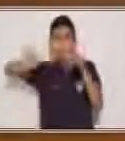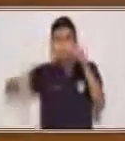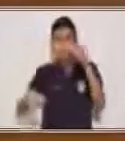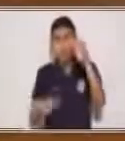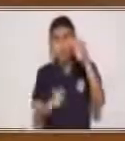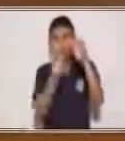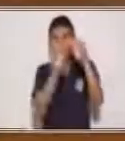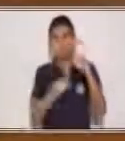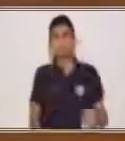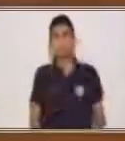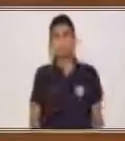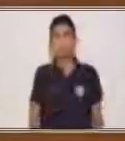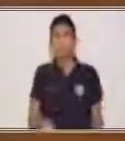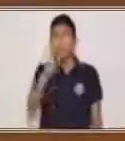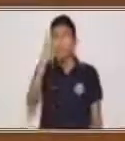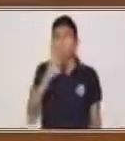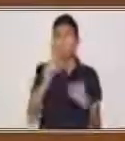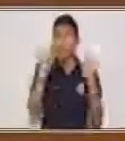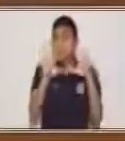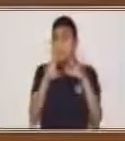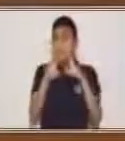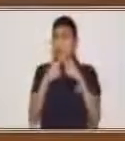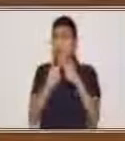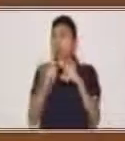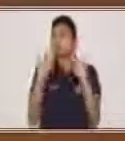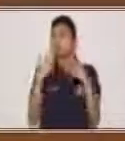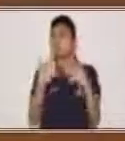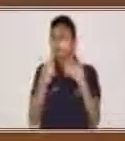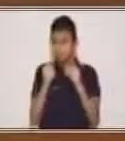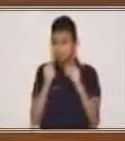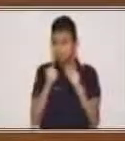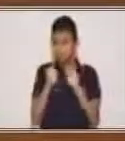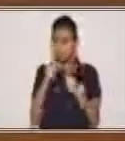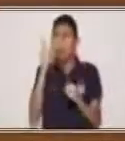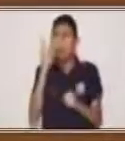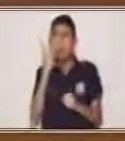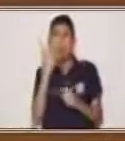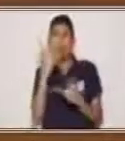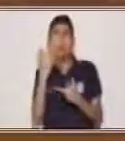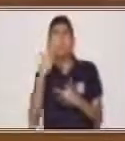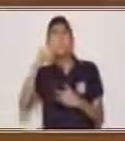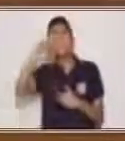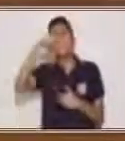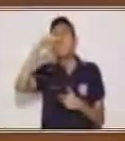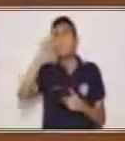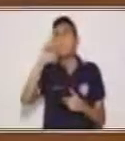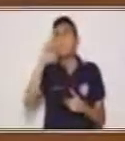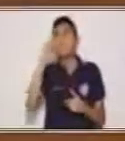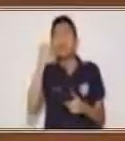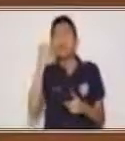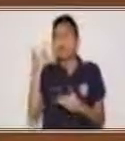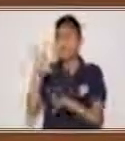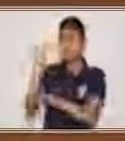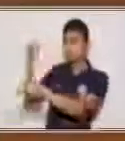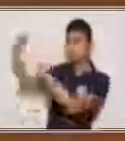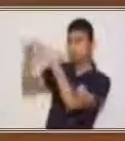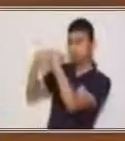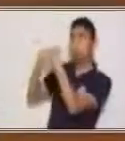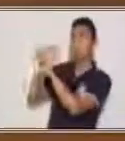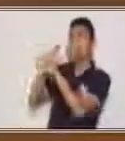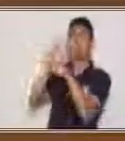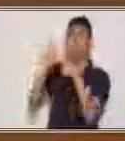un experimento sobre la presión atmosférica y vi que la teoría del experimento que me habían contado sí